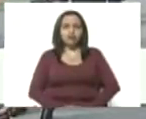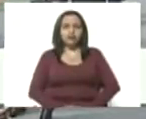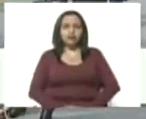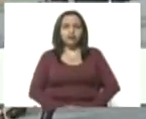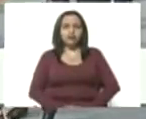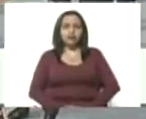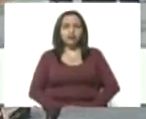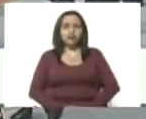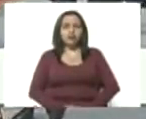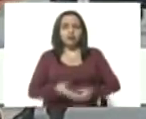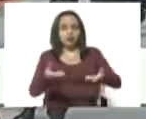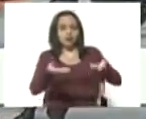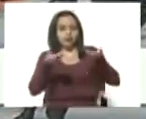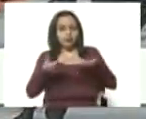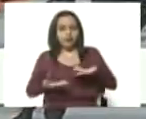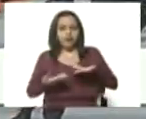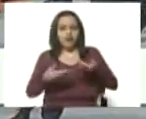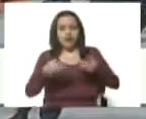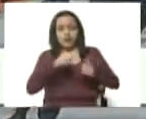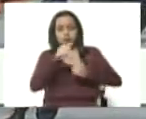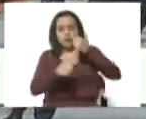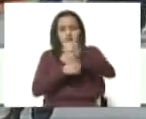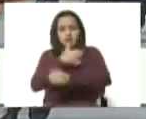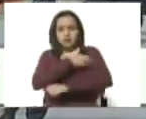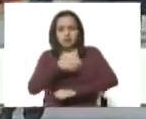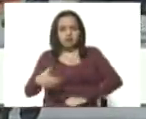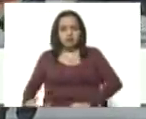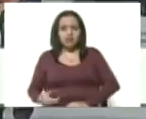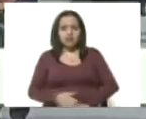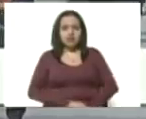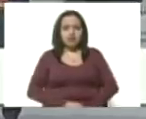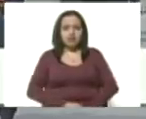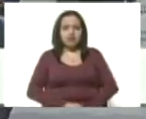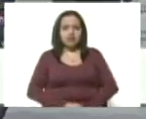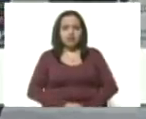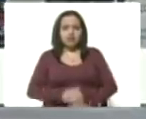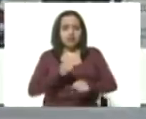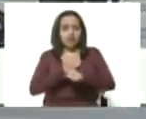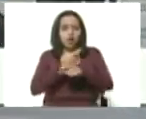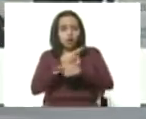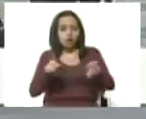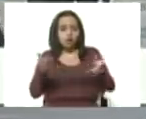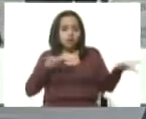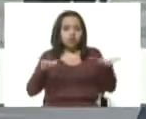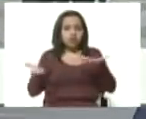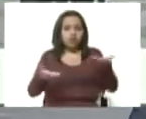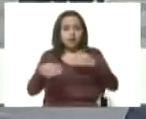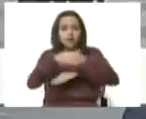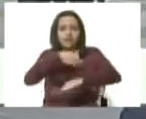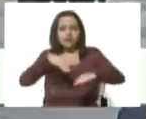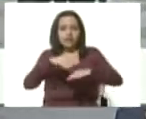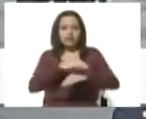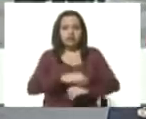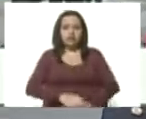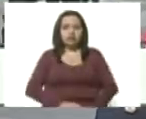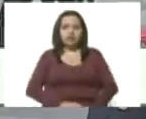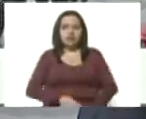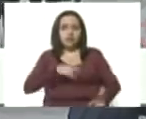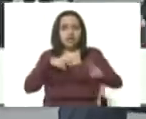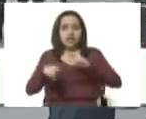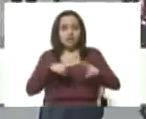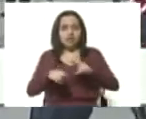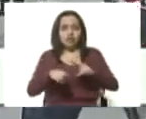Néstor Luis Rebrol Torres, vicepresidente sectorial de Obras Públicas y Servicios y ministro del Poder Popular para